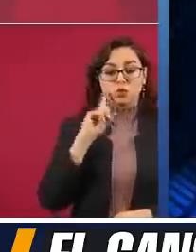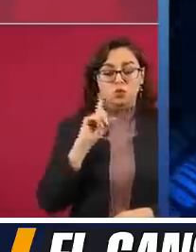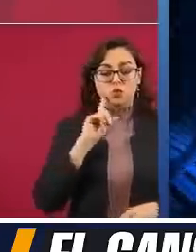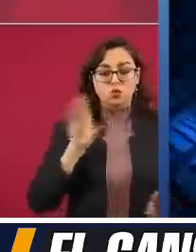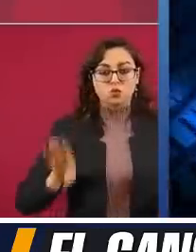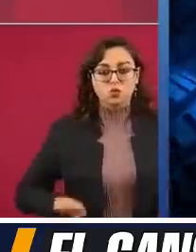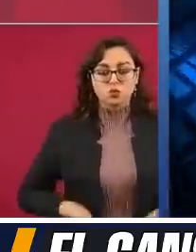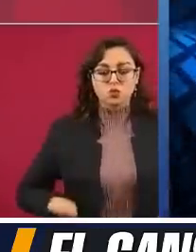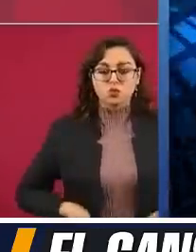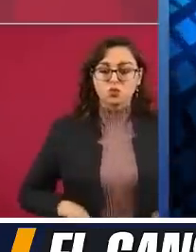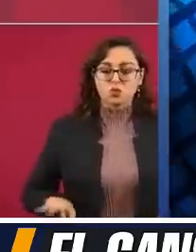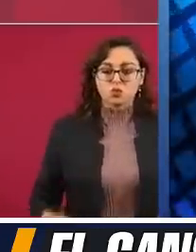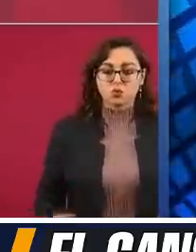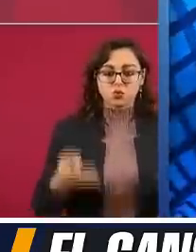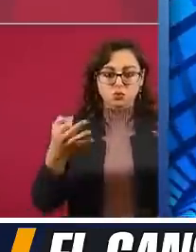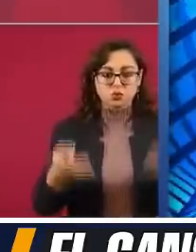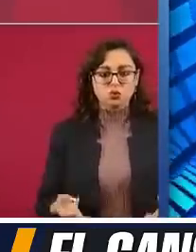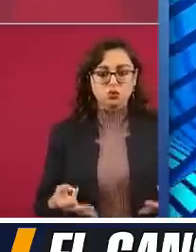principios,